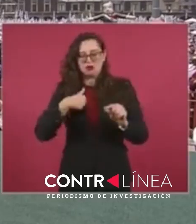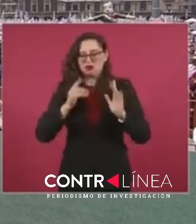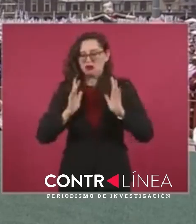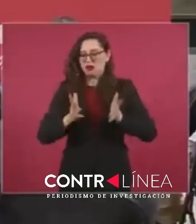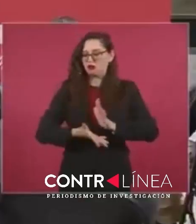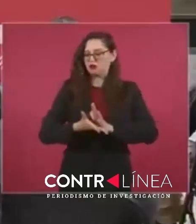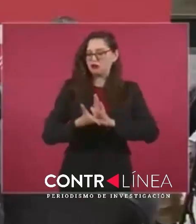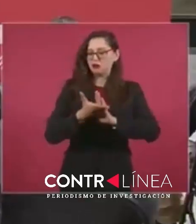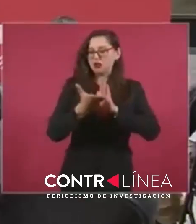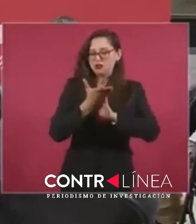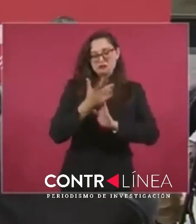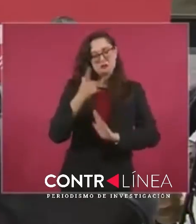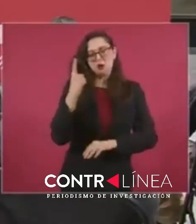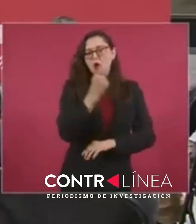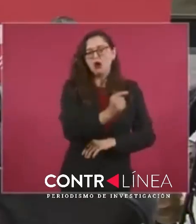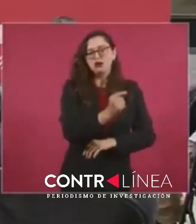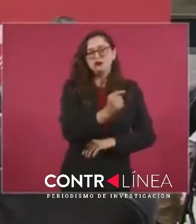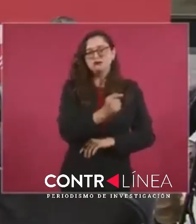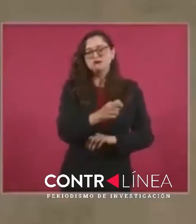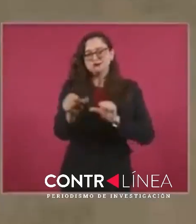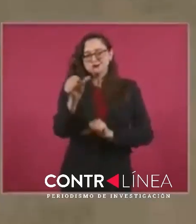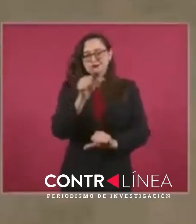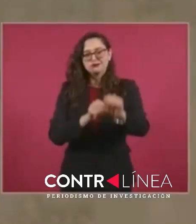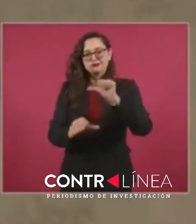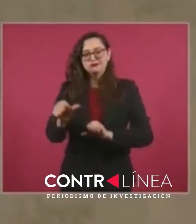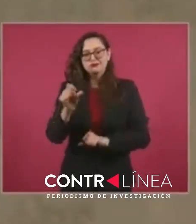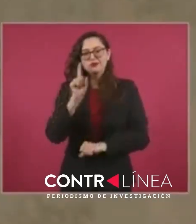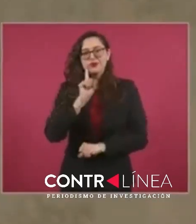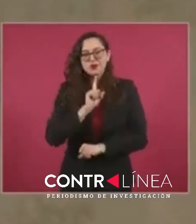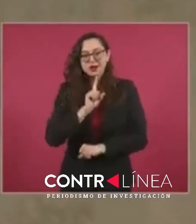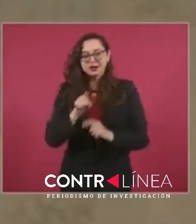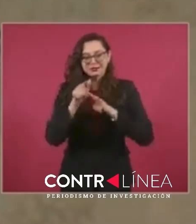continuidad a la transformación.